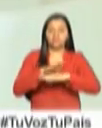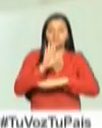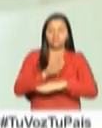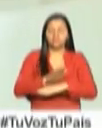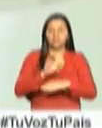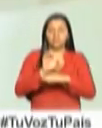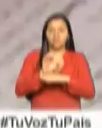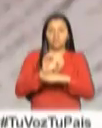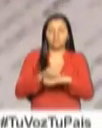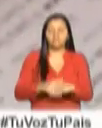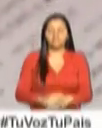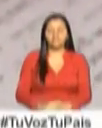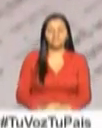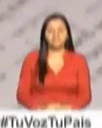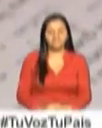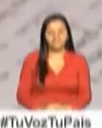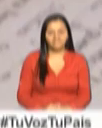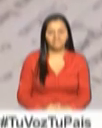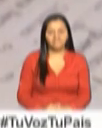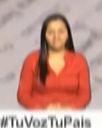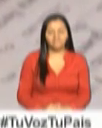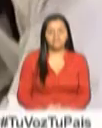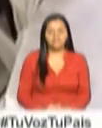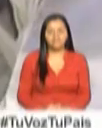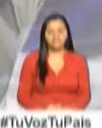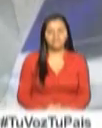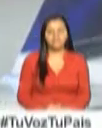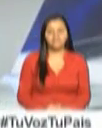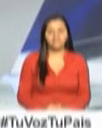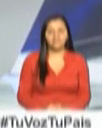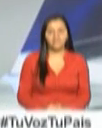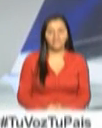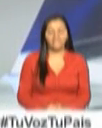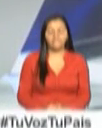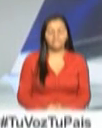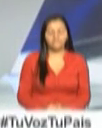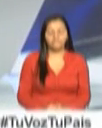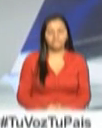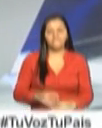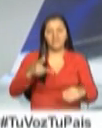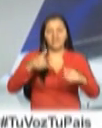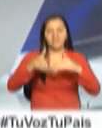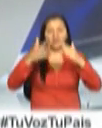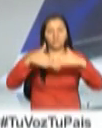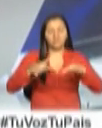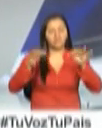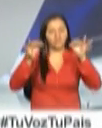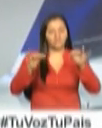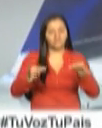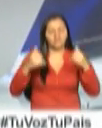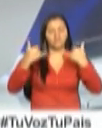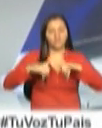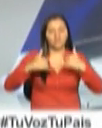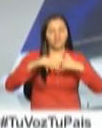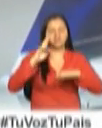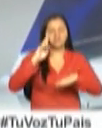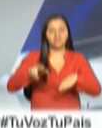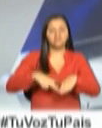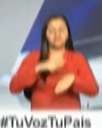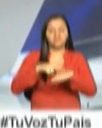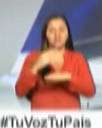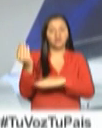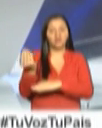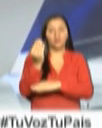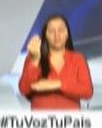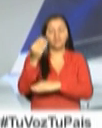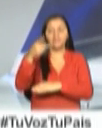país. Caterine Morejón, Noticiero Ciudadano. Se inauguraron oficialmente los Juegos Nacionales Prejuveniles y